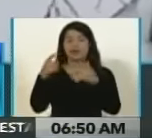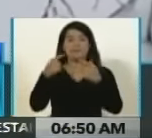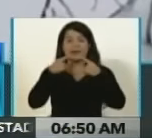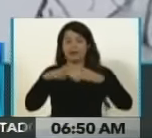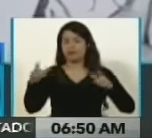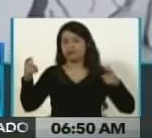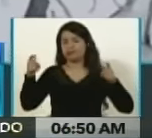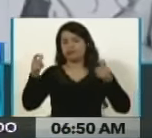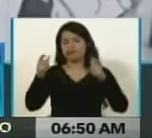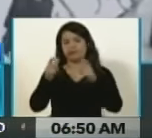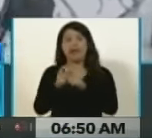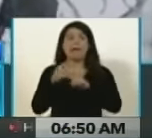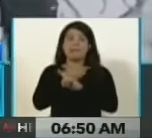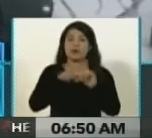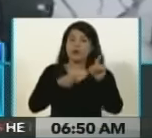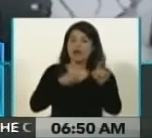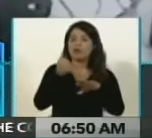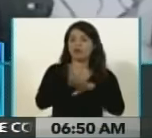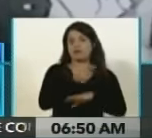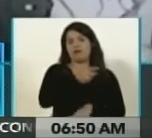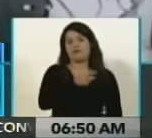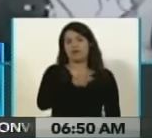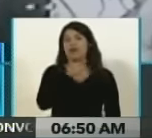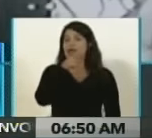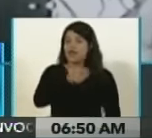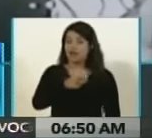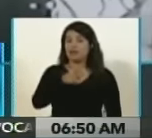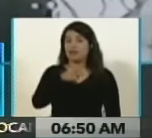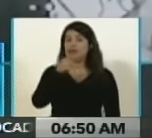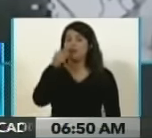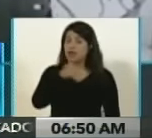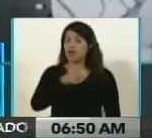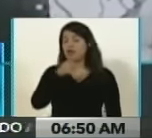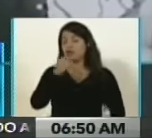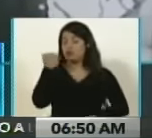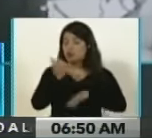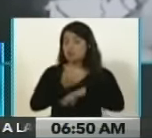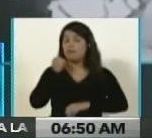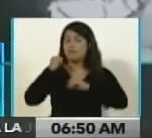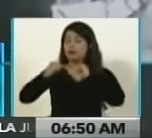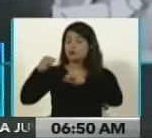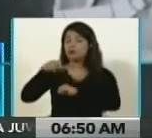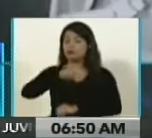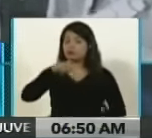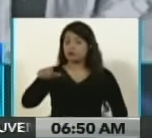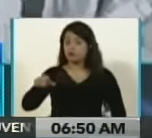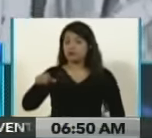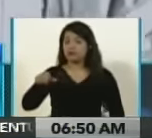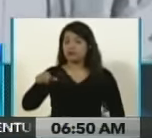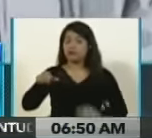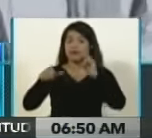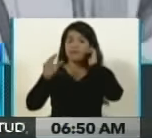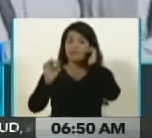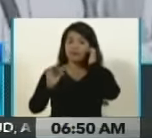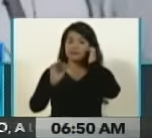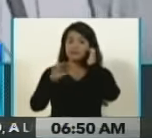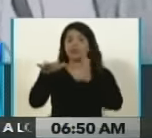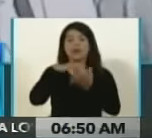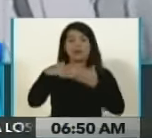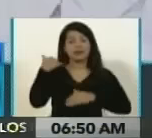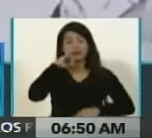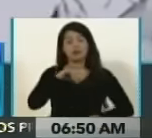él es el responsable de muchas de las muertes, de muchas de las tragedias que hubo en esa